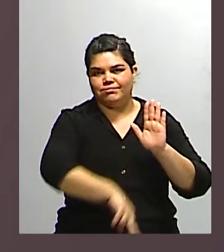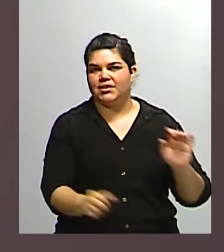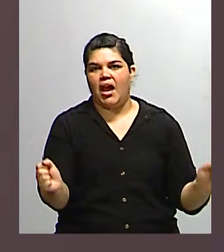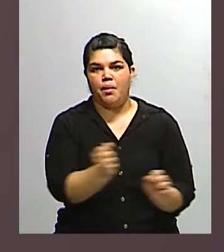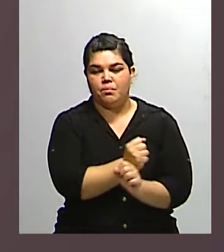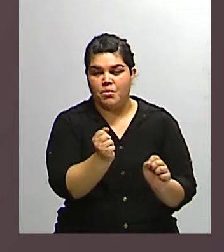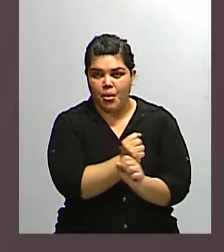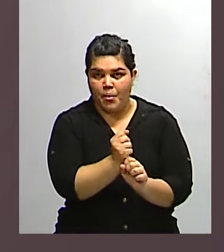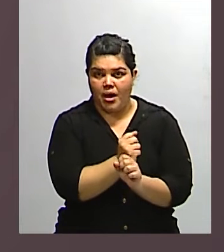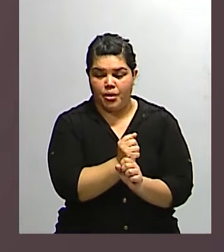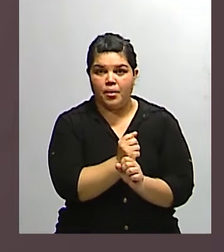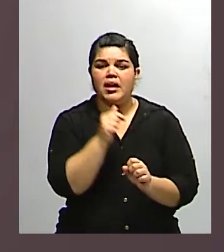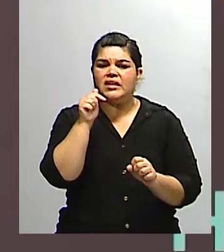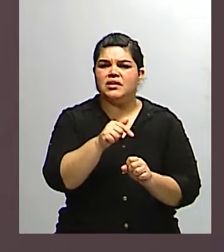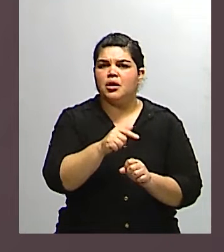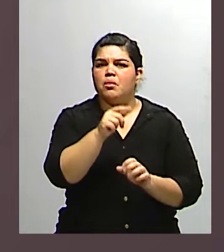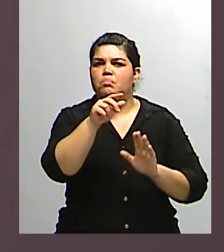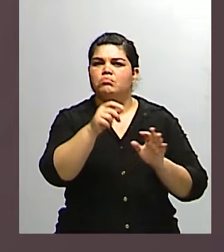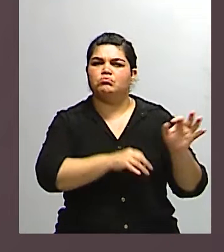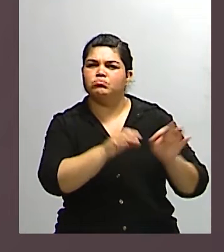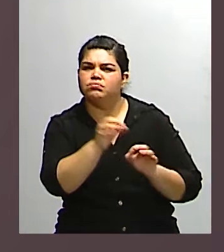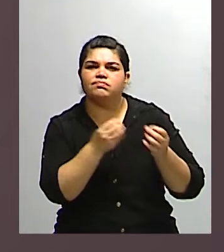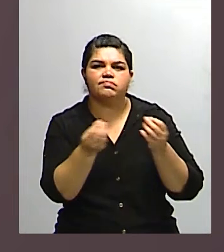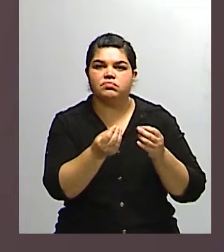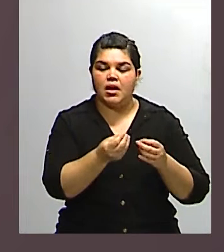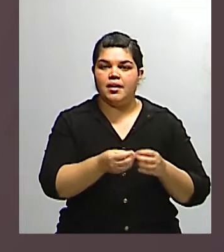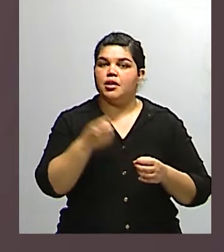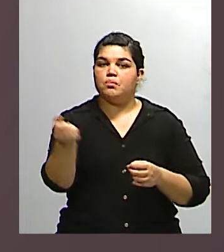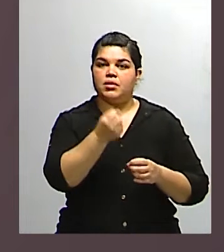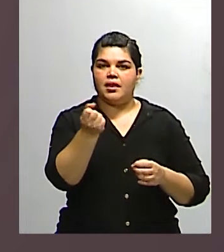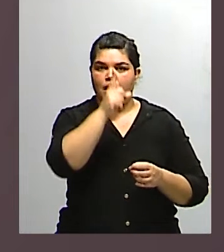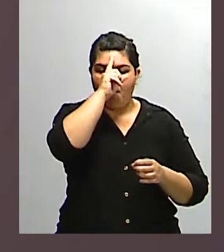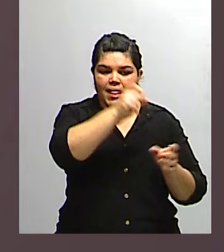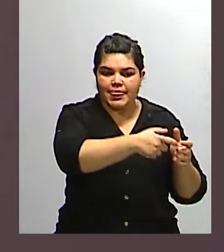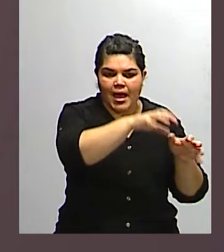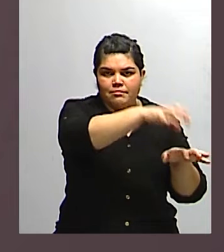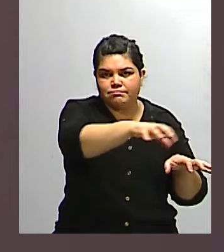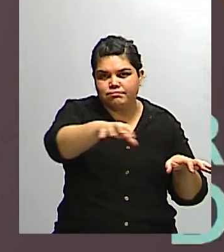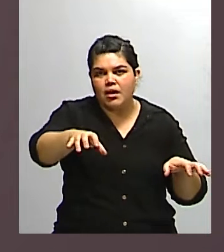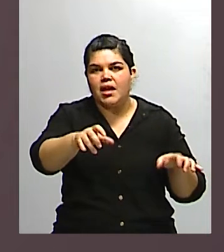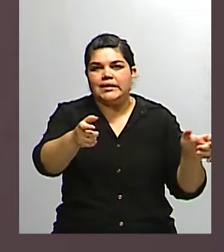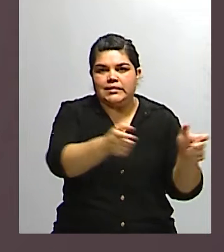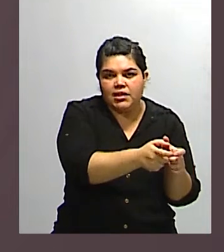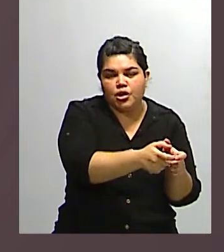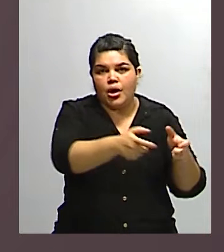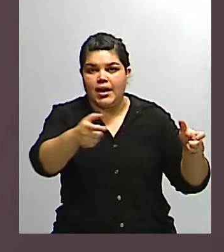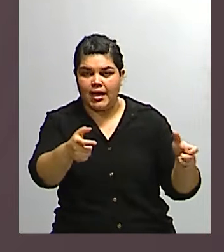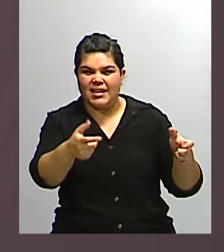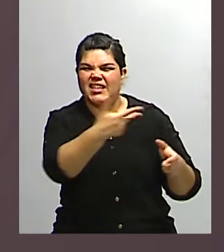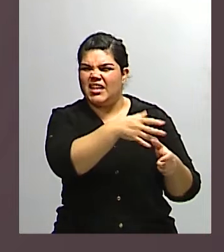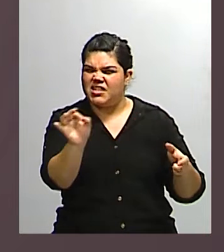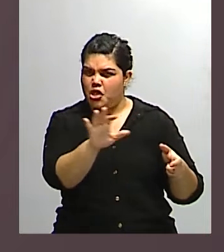y es el encargado de coordinar a todos los efectores de salud. Entonces, centros de salud, que hay más de 300 en toda